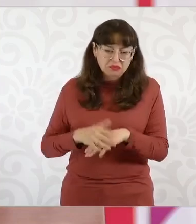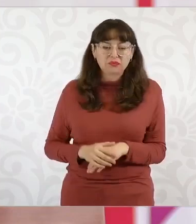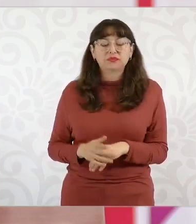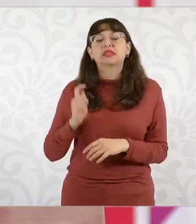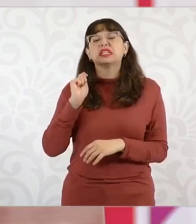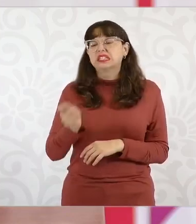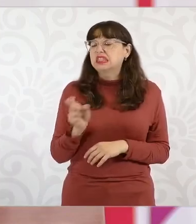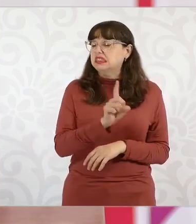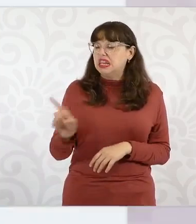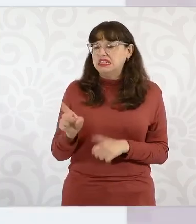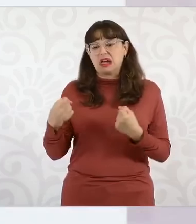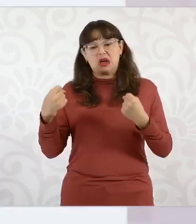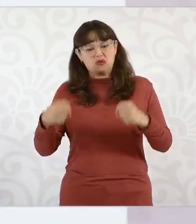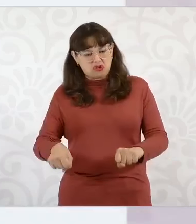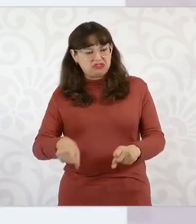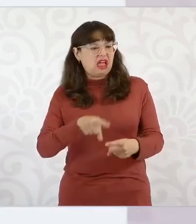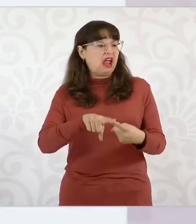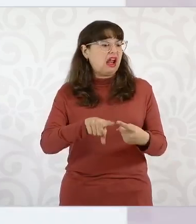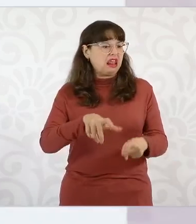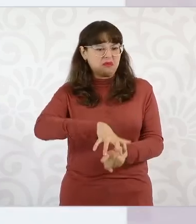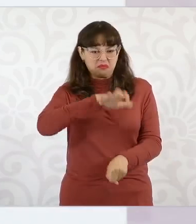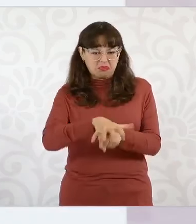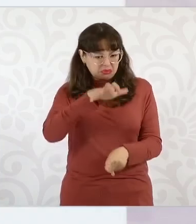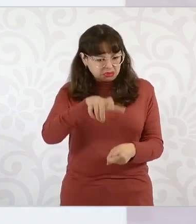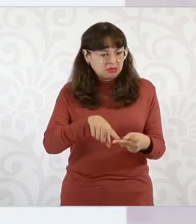derecha es autoritaria, la derecha